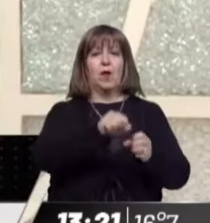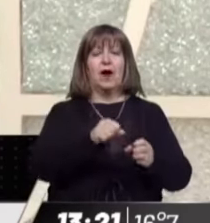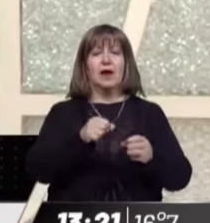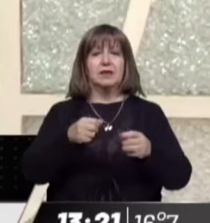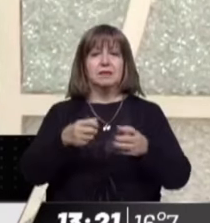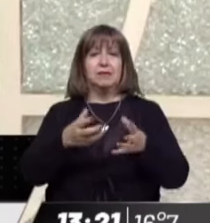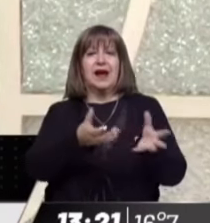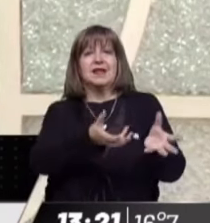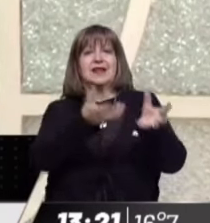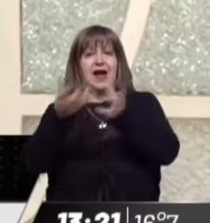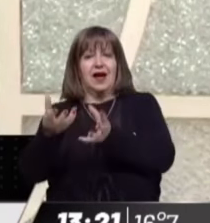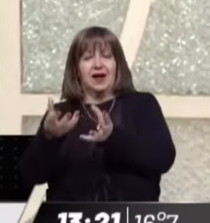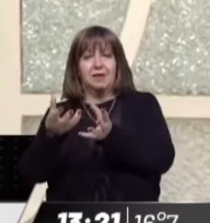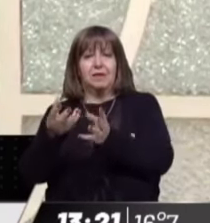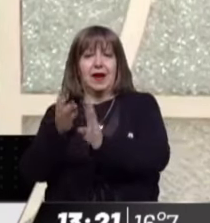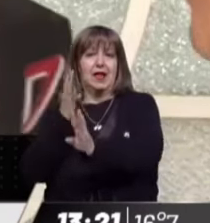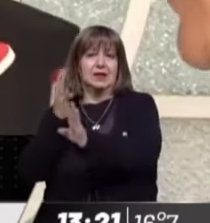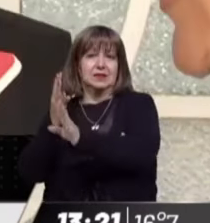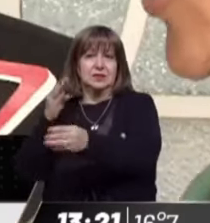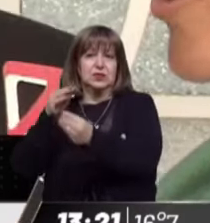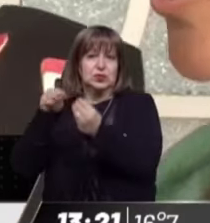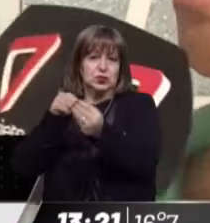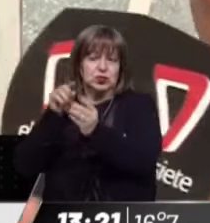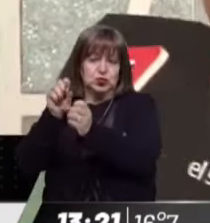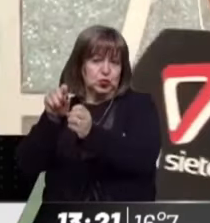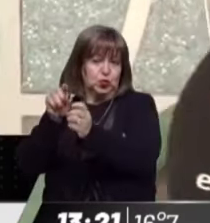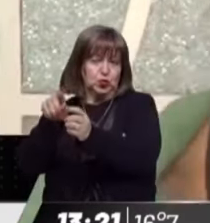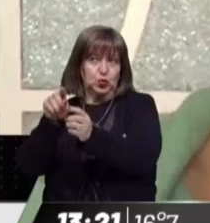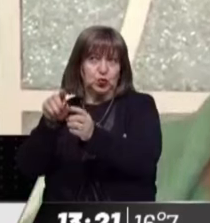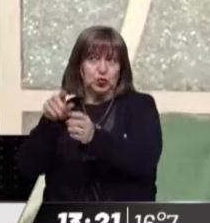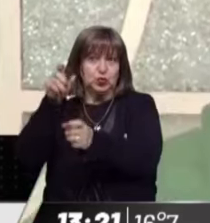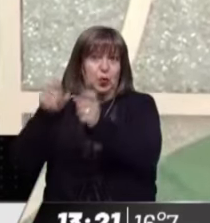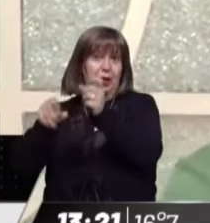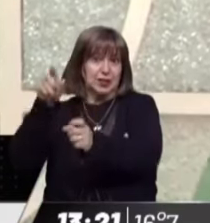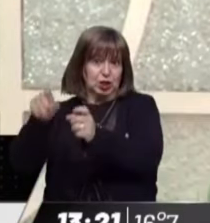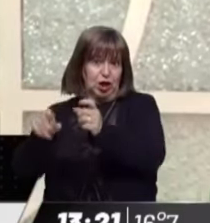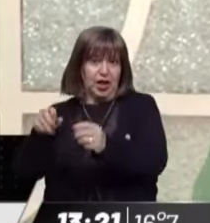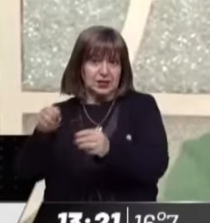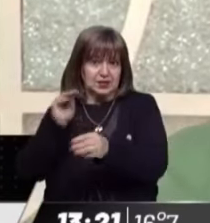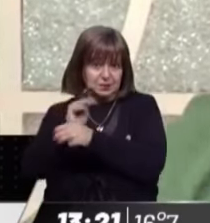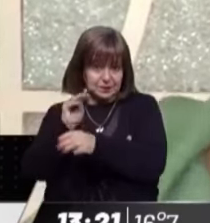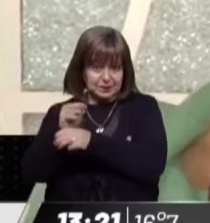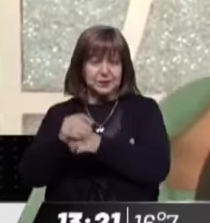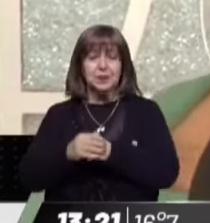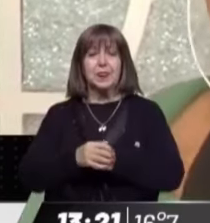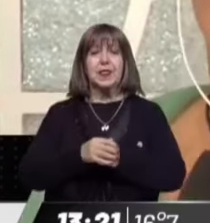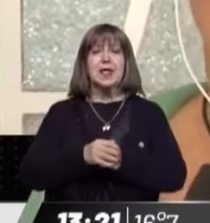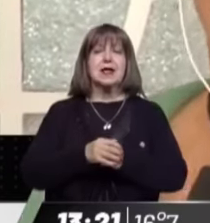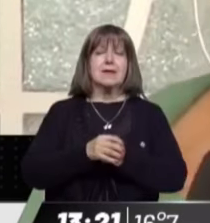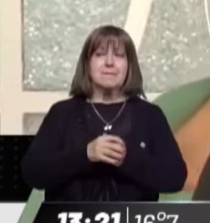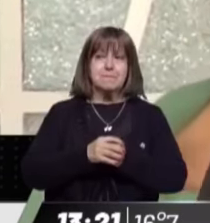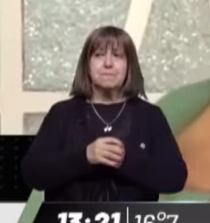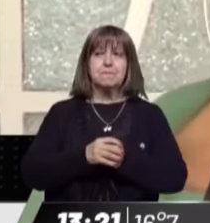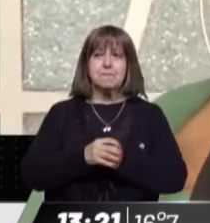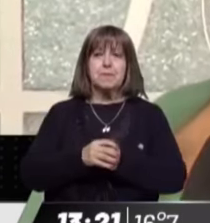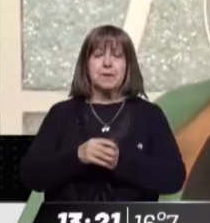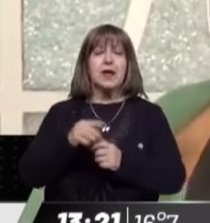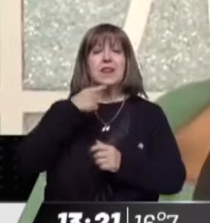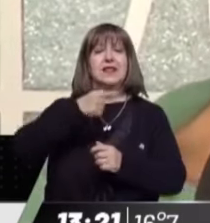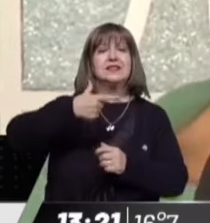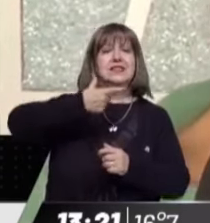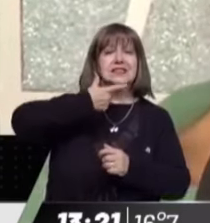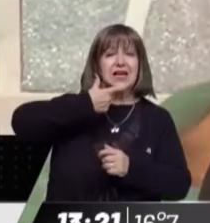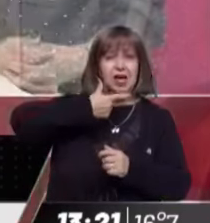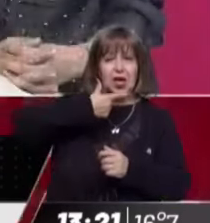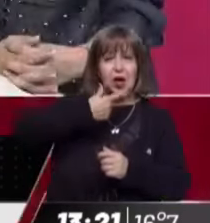acceder a esa leche, digamos. Todo un dato lo que nos está diciendo. Sí, Sergio. Sí, hay una versión que, a ver, el gobierno